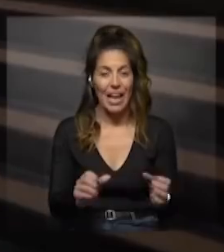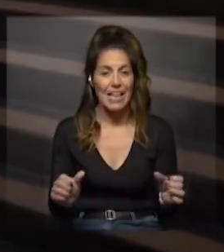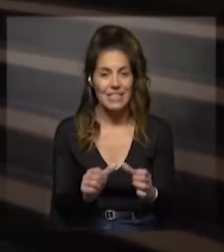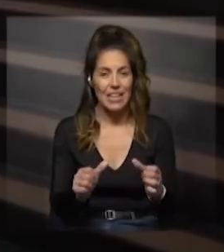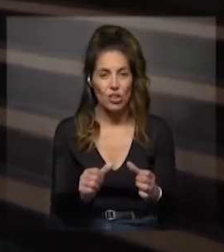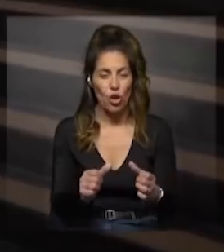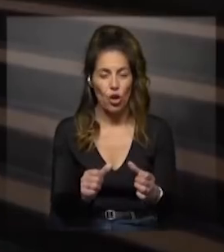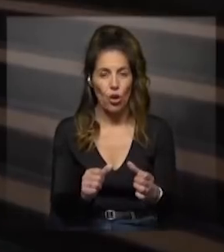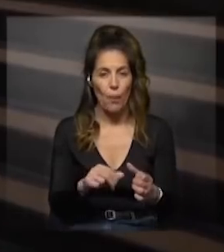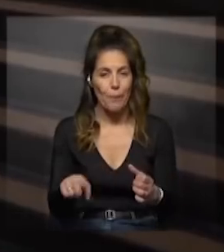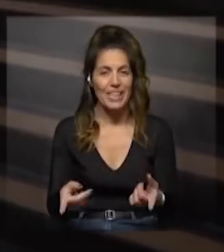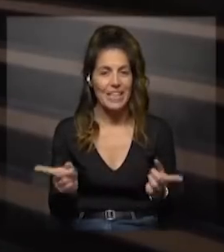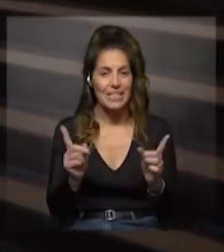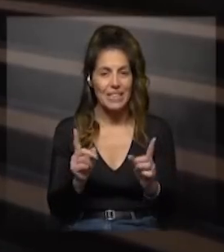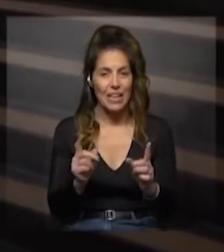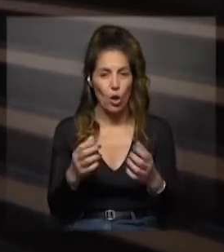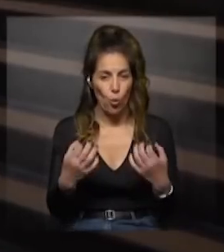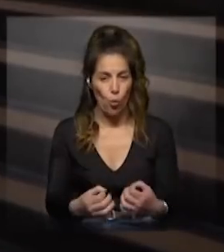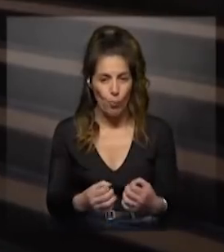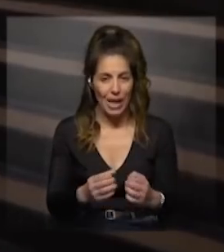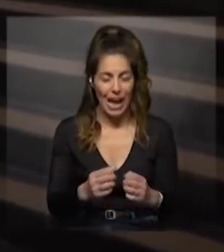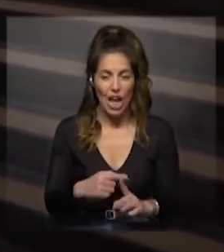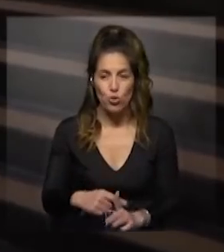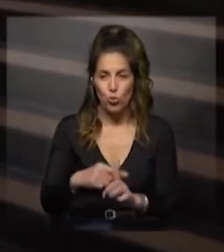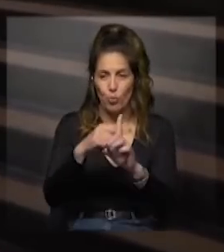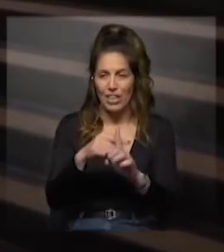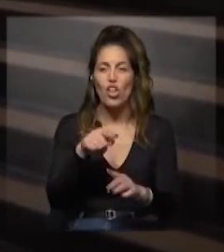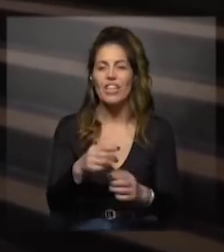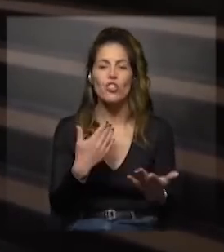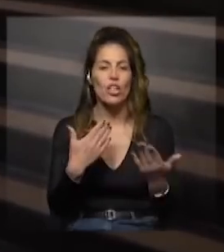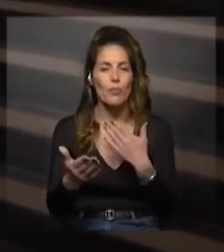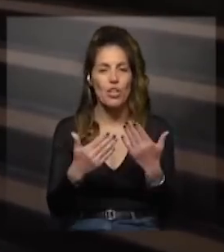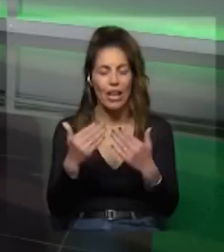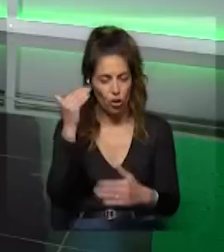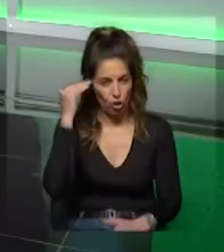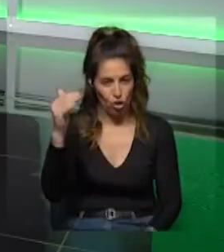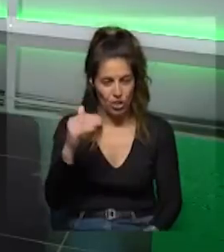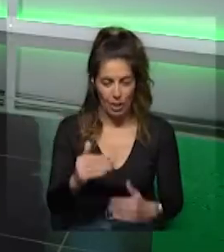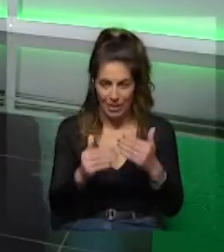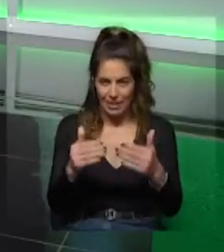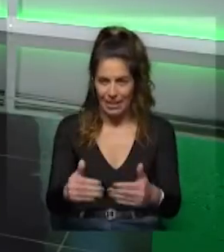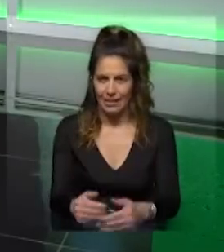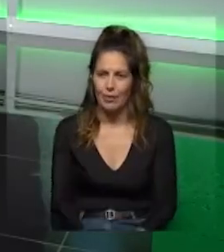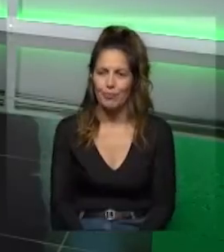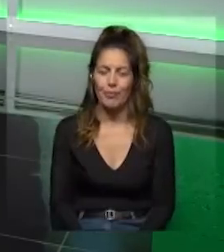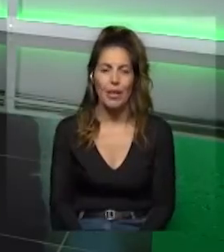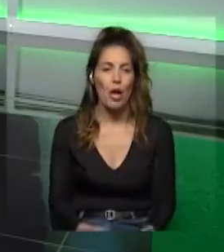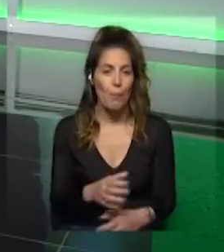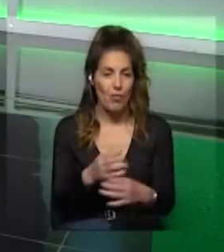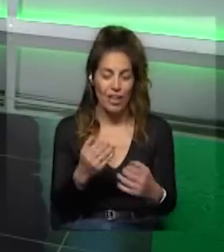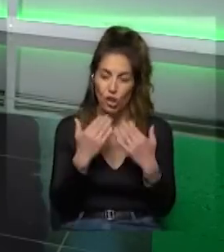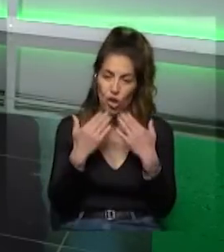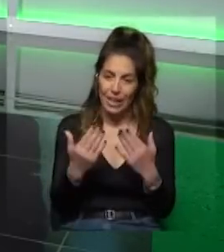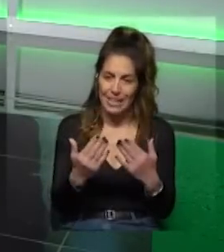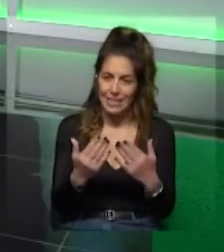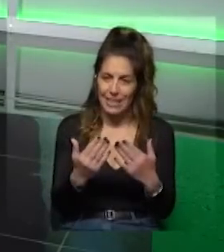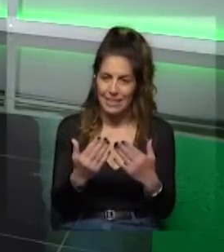mientras se cumpla las instancias finales del sumario de estos temas estaremos conversando con los docentes en unos minutos perfecto Martín muchas gracias dejamos esta